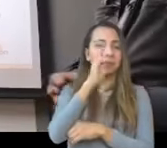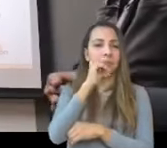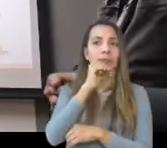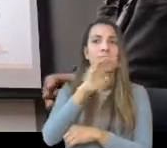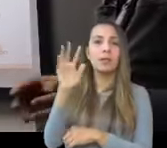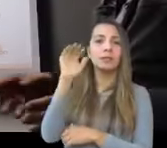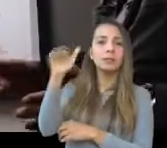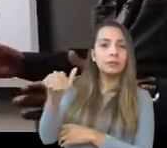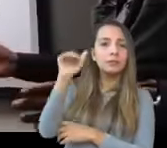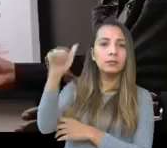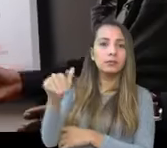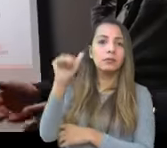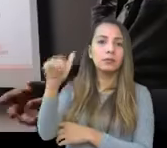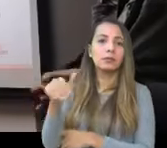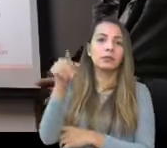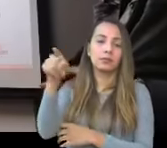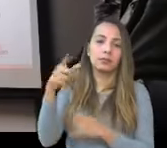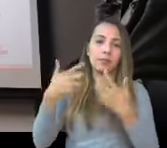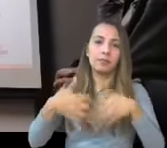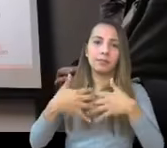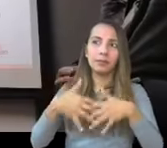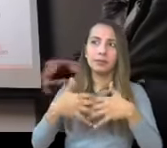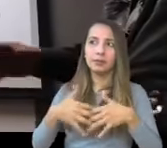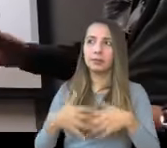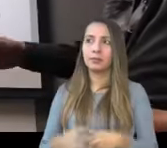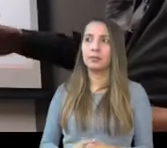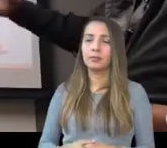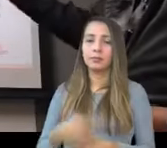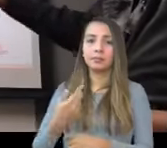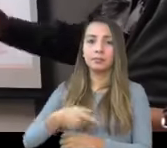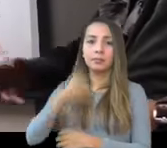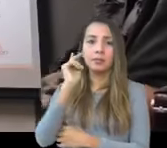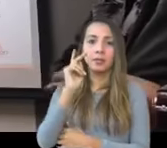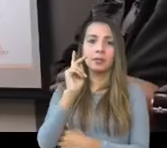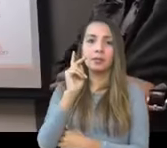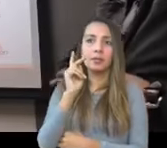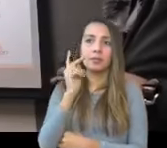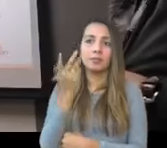la realidad. Pero al transcurrir de los días,